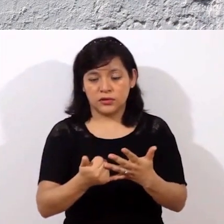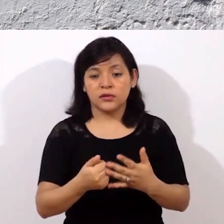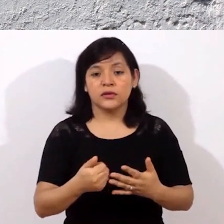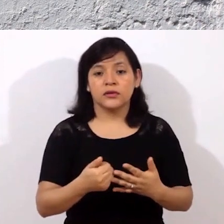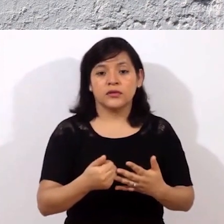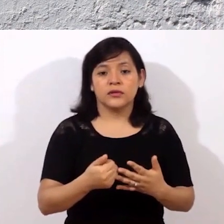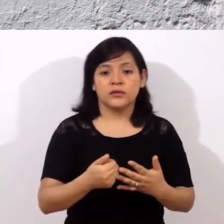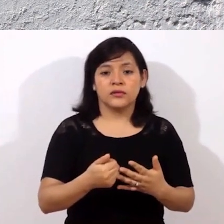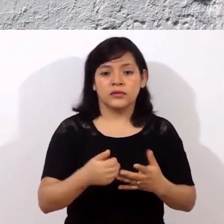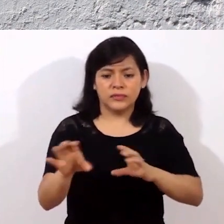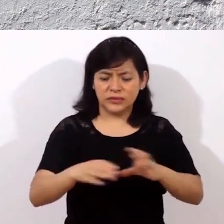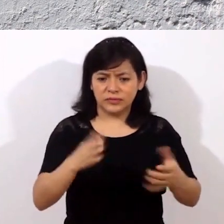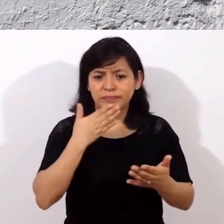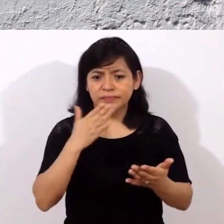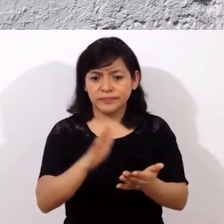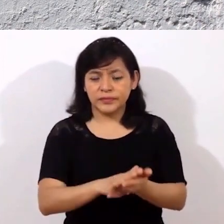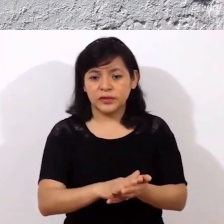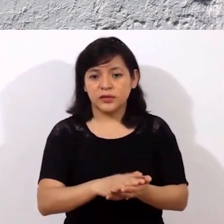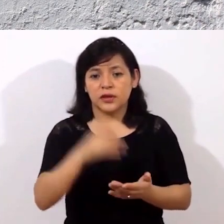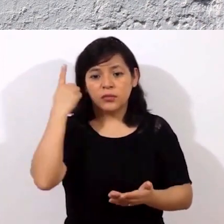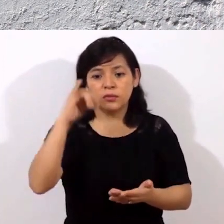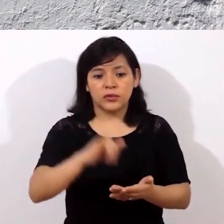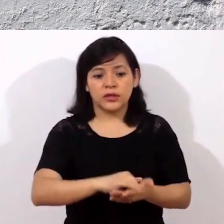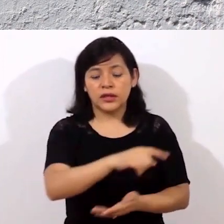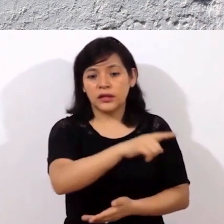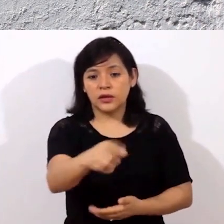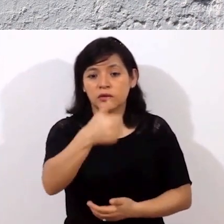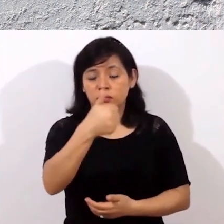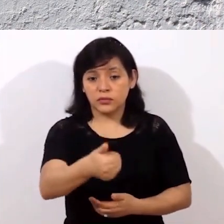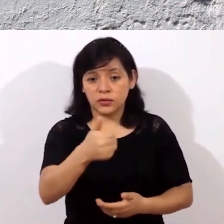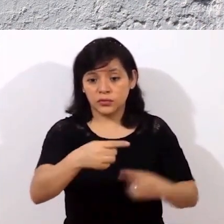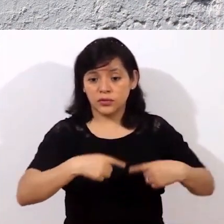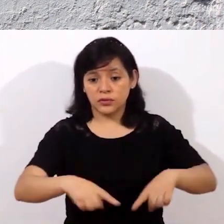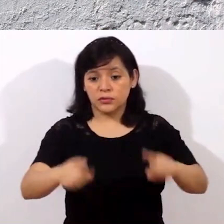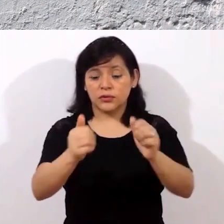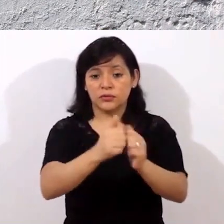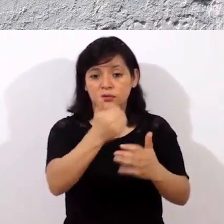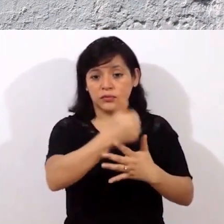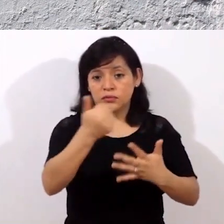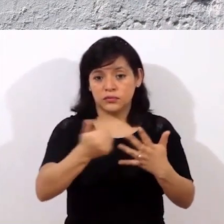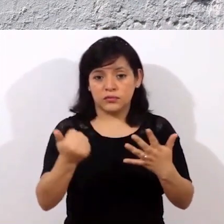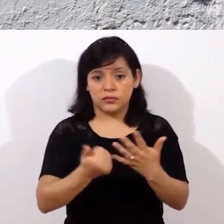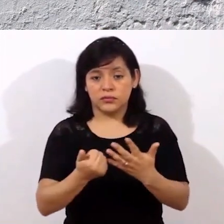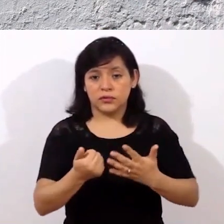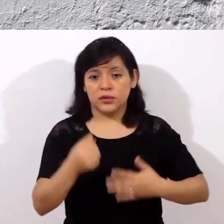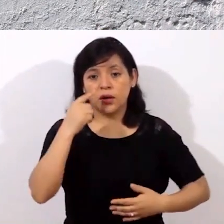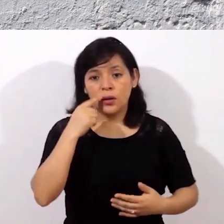malas, porque ellos mismos se van con rameras. Bueno, los hombres se iban